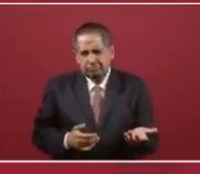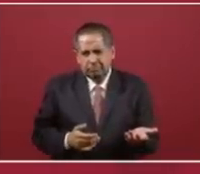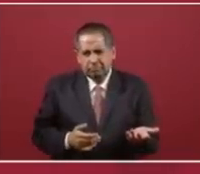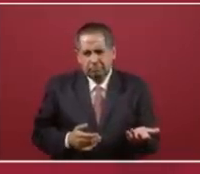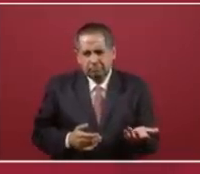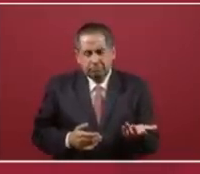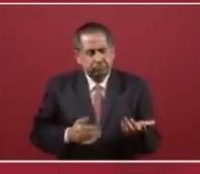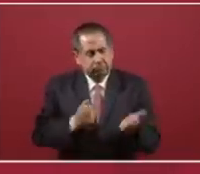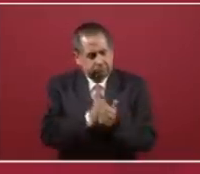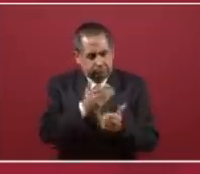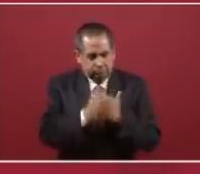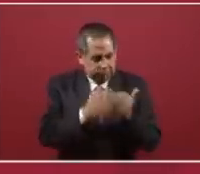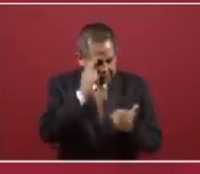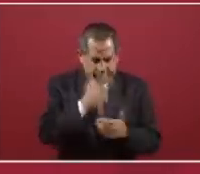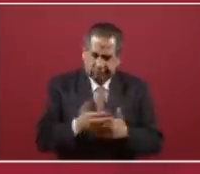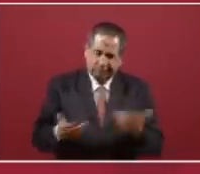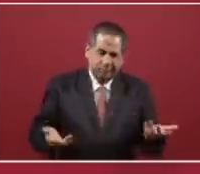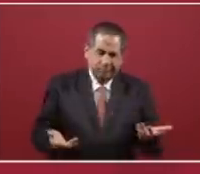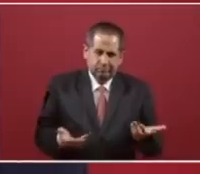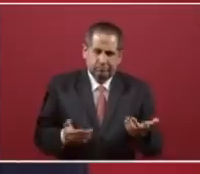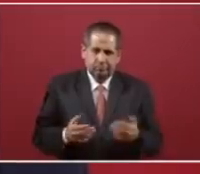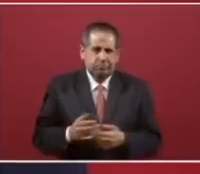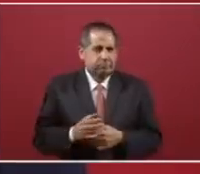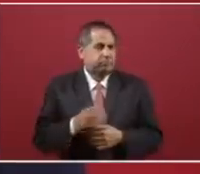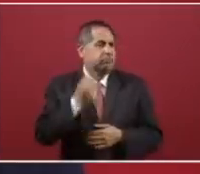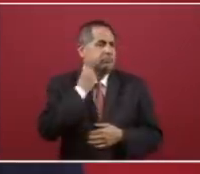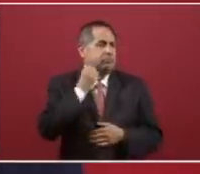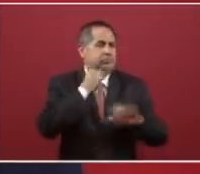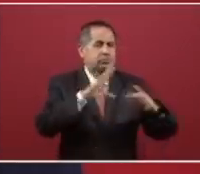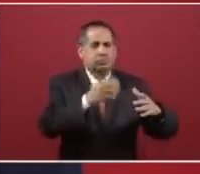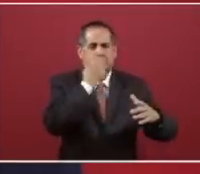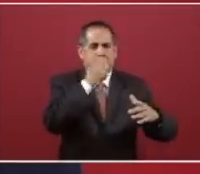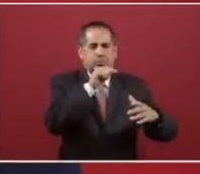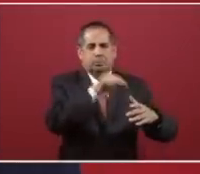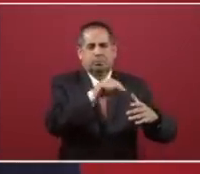con todo respeto colegios de abogados